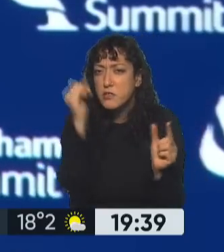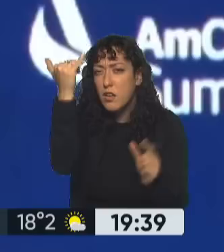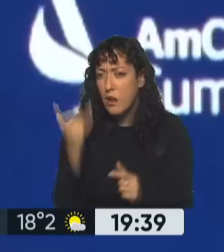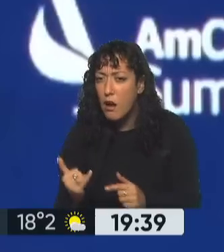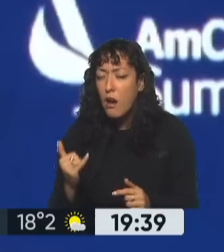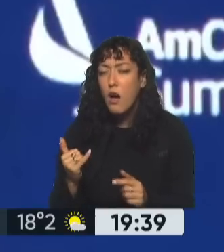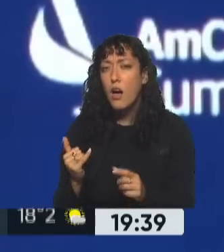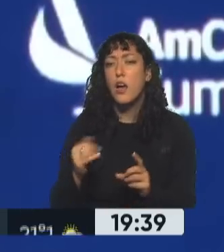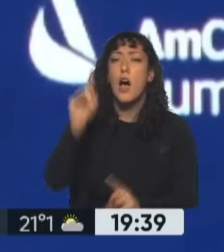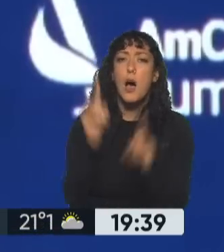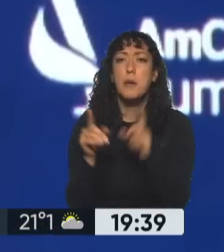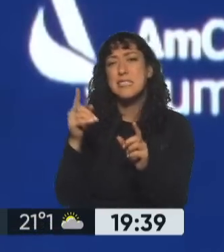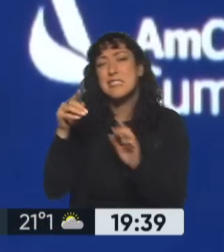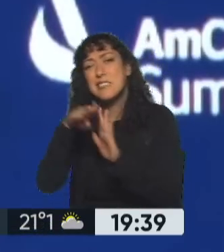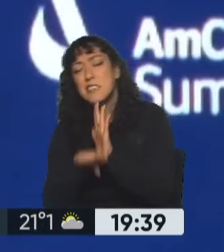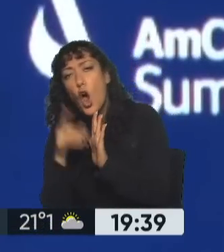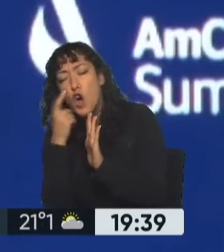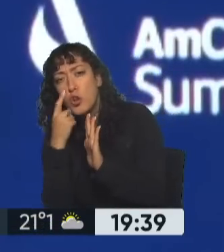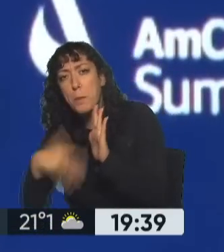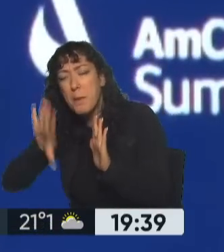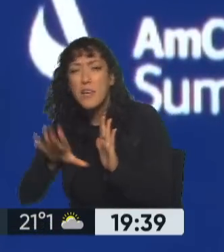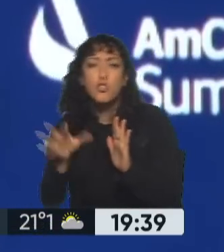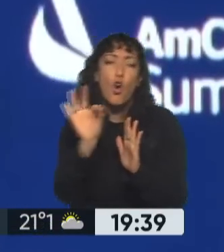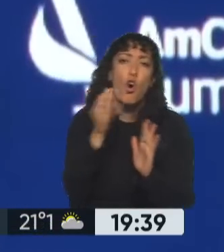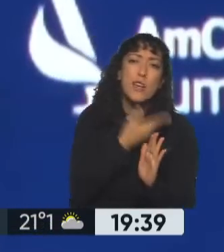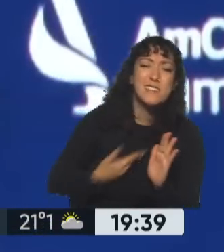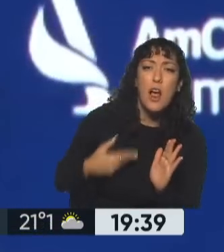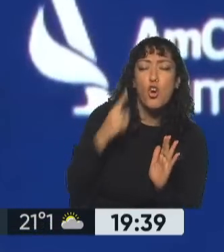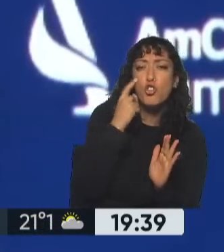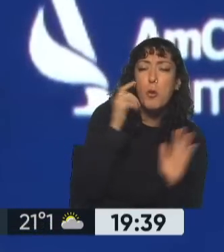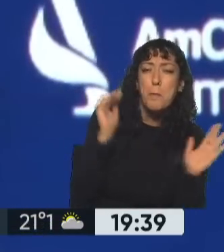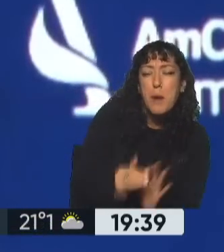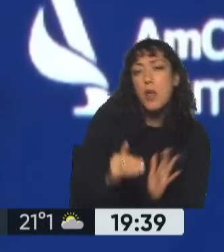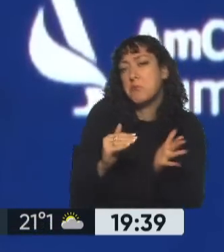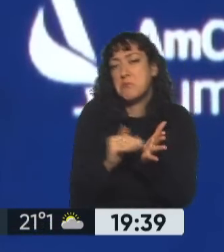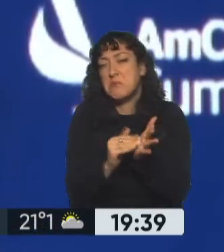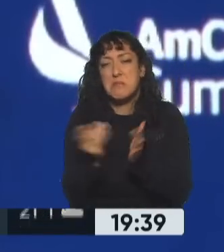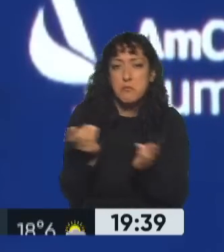un poco más de regulación, un poco menos de regulación del Estado, lo propio es